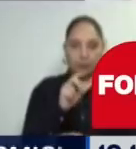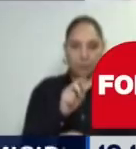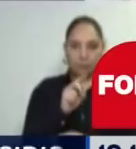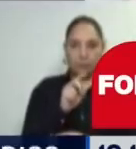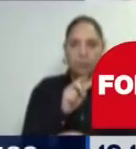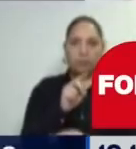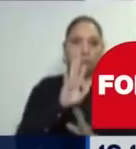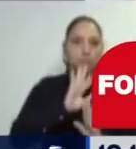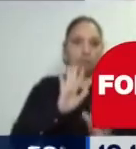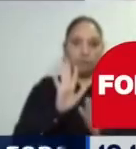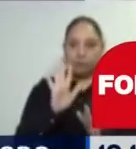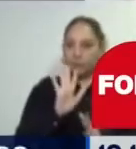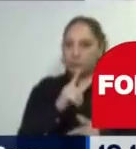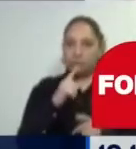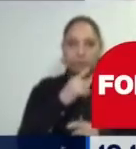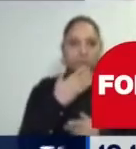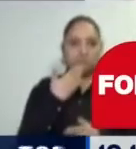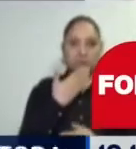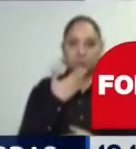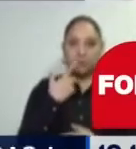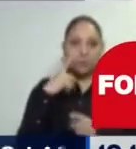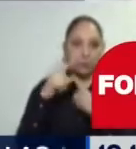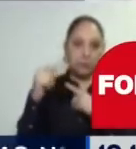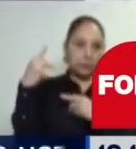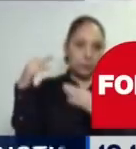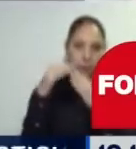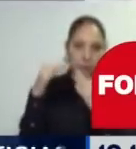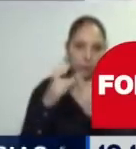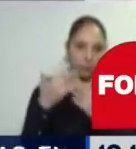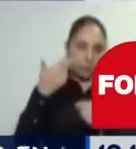diversos hospitales de la ciudad y